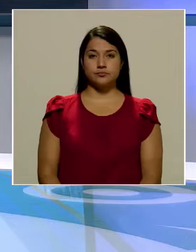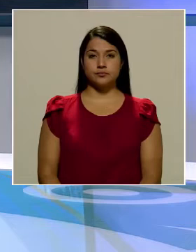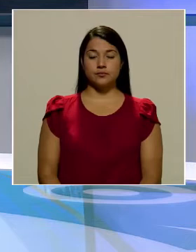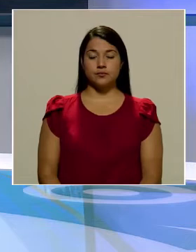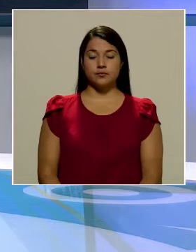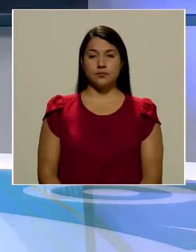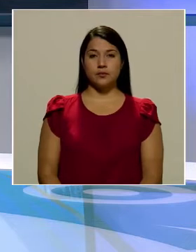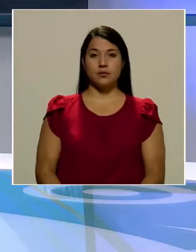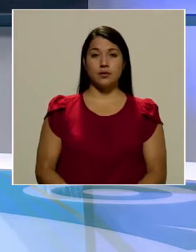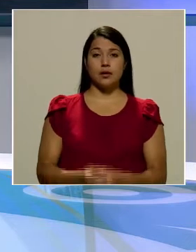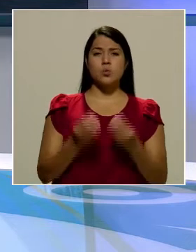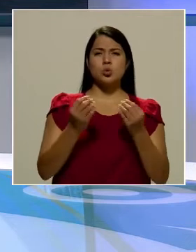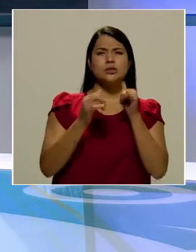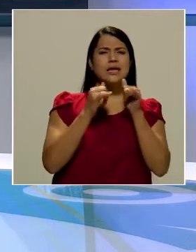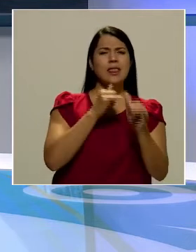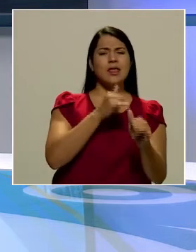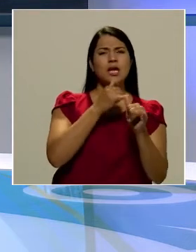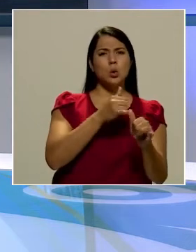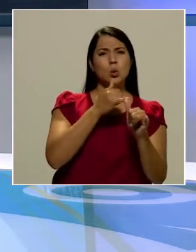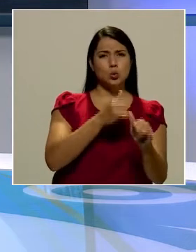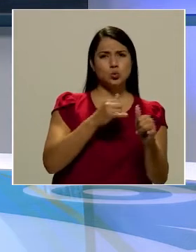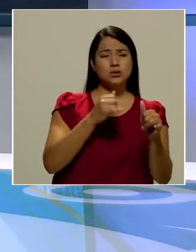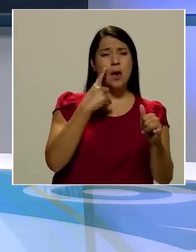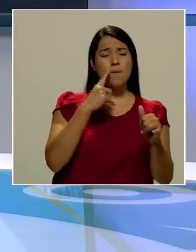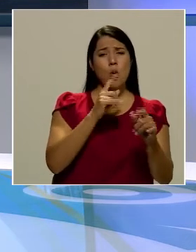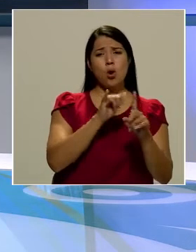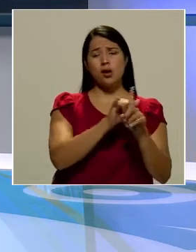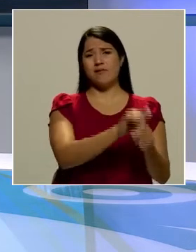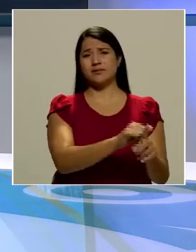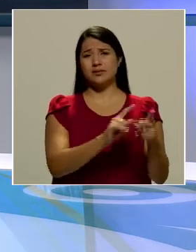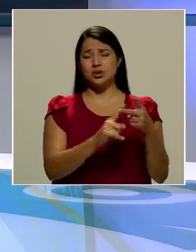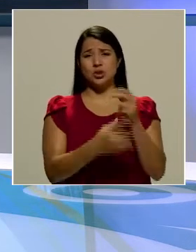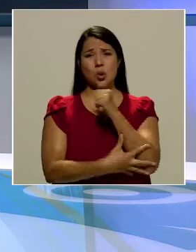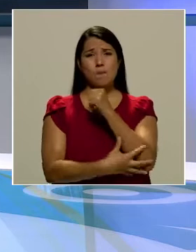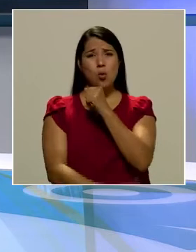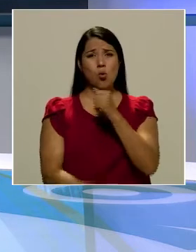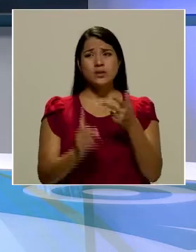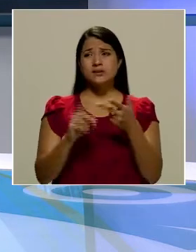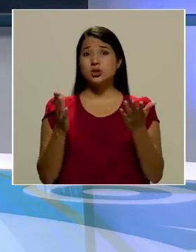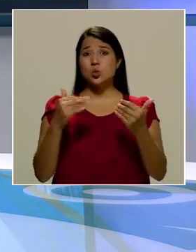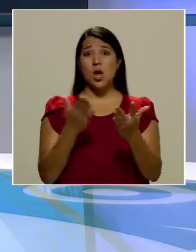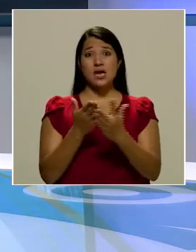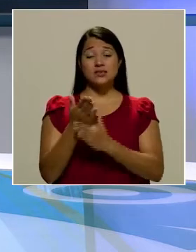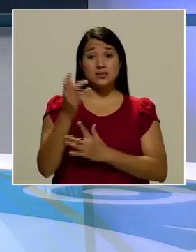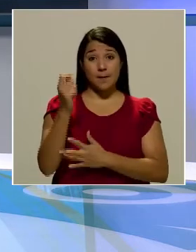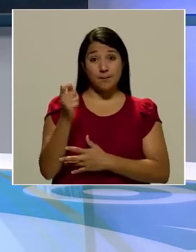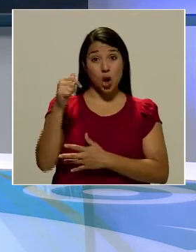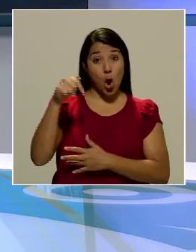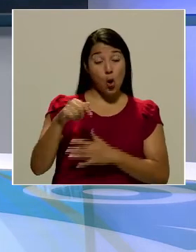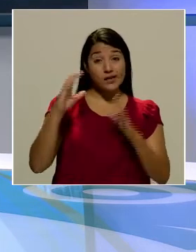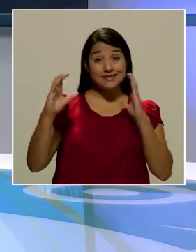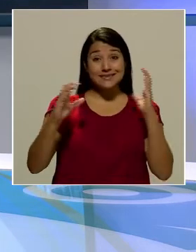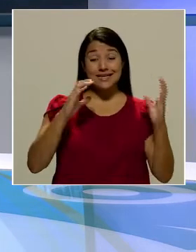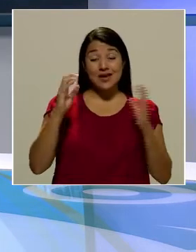En medio de denuncias por abandono, pobreza y sin acceso a una pensión, se conmemora el mes del adulto